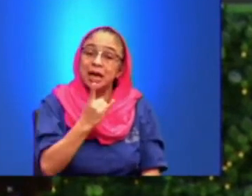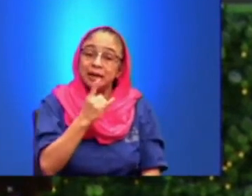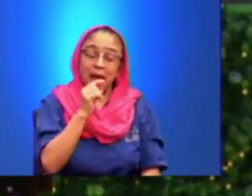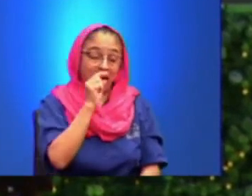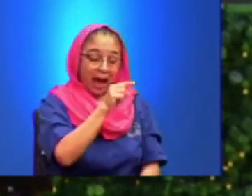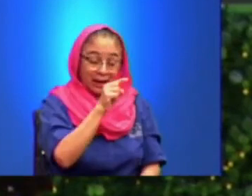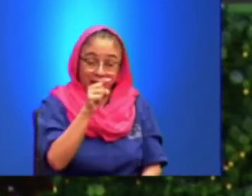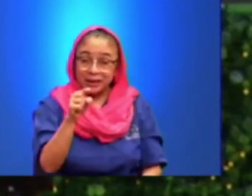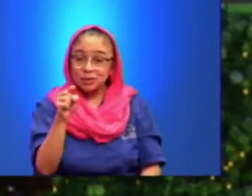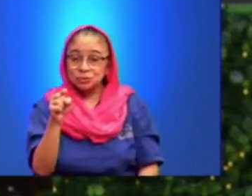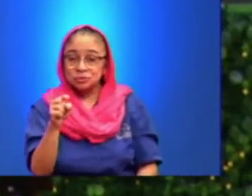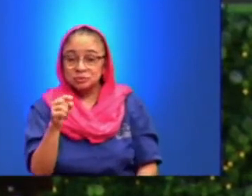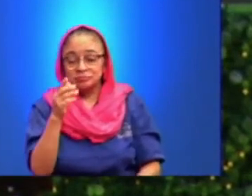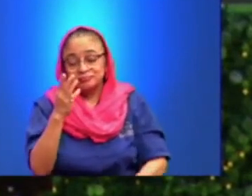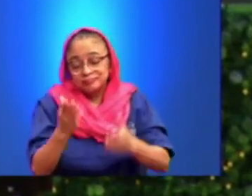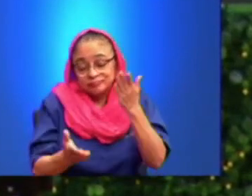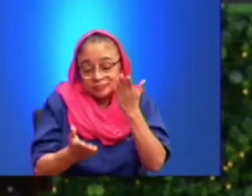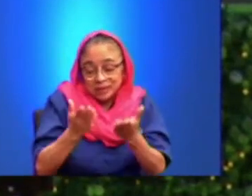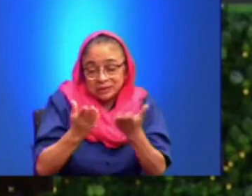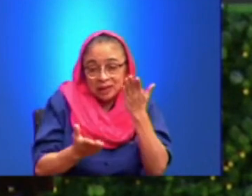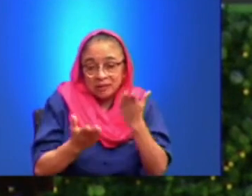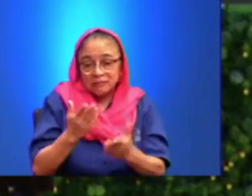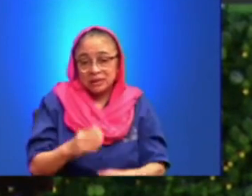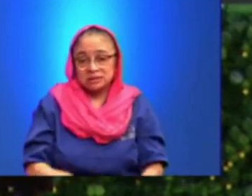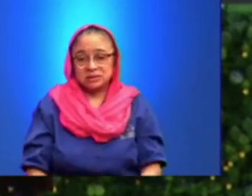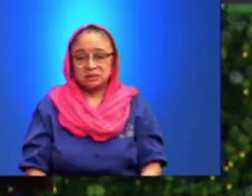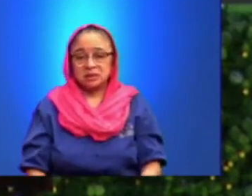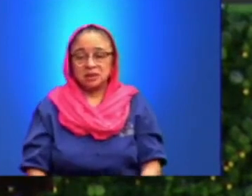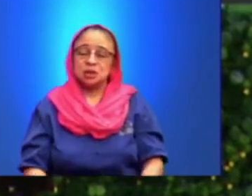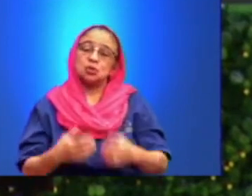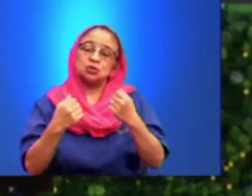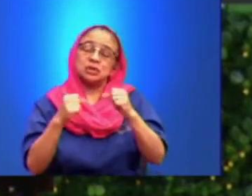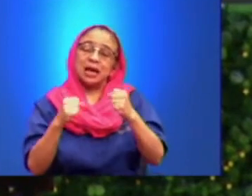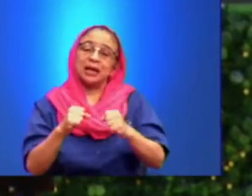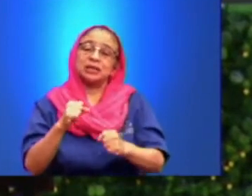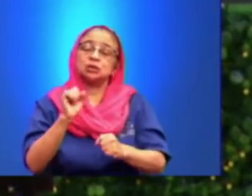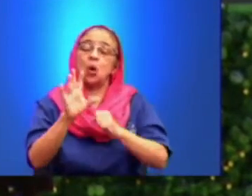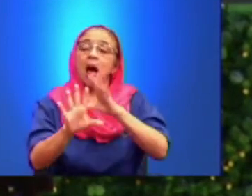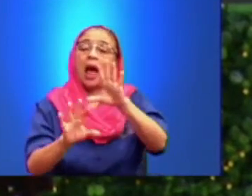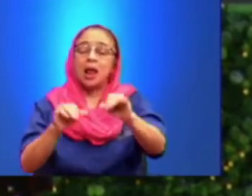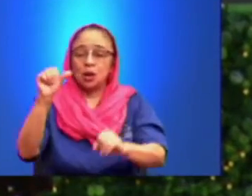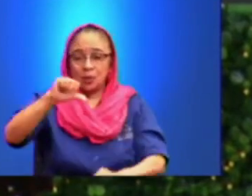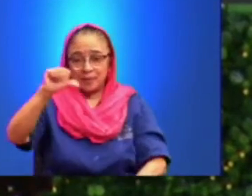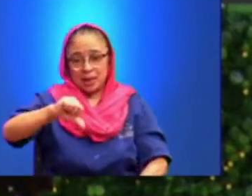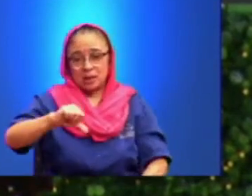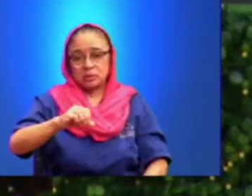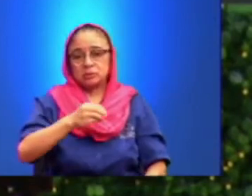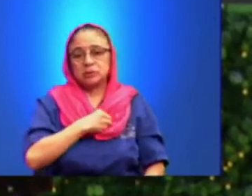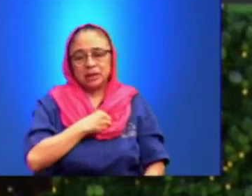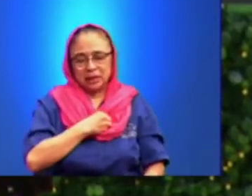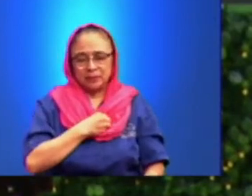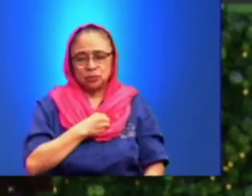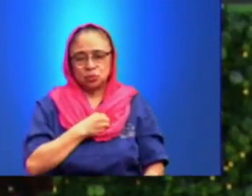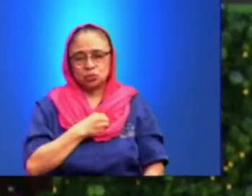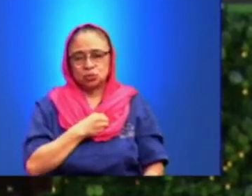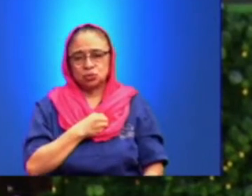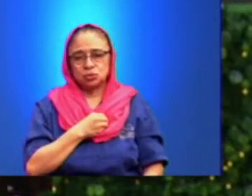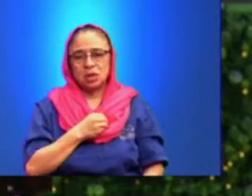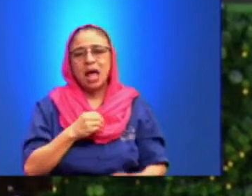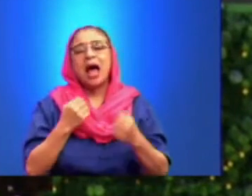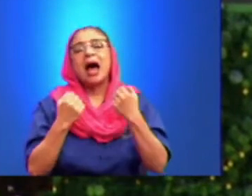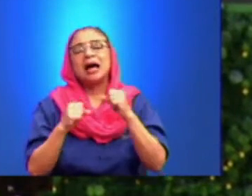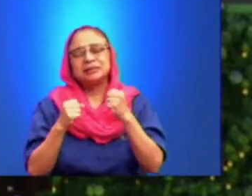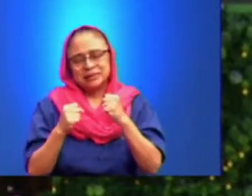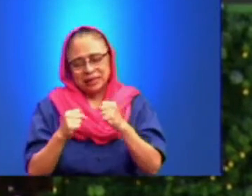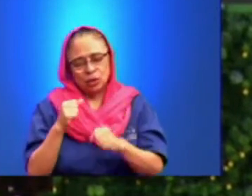nos han ofendido o aquellos que nos siguen ofendiendo pero queremos hacer eso por no podemos si tú no los